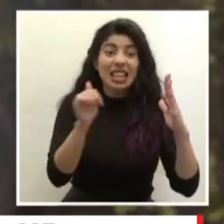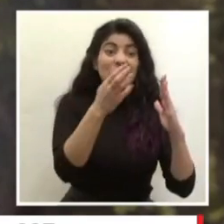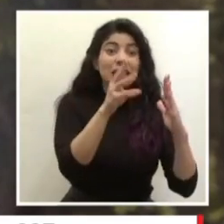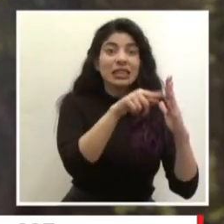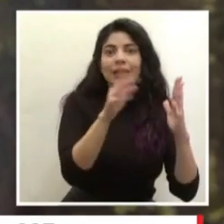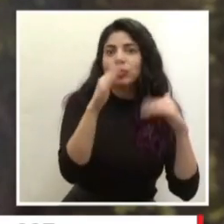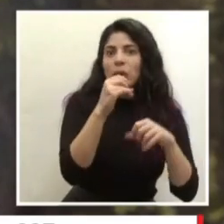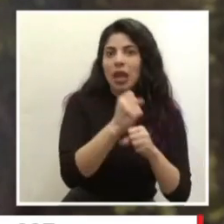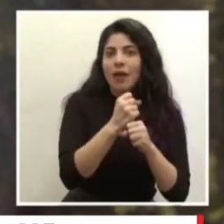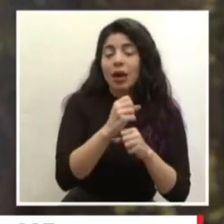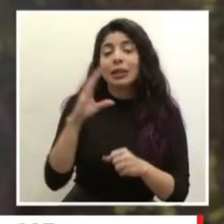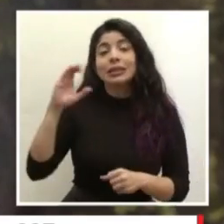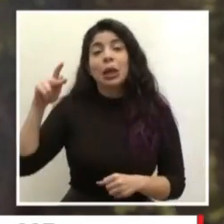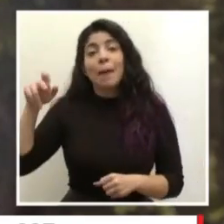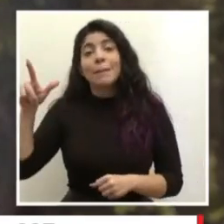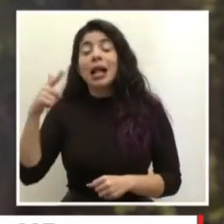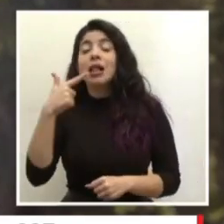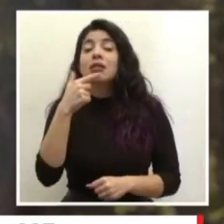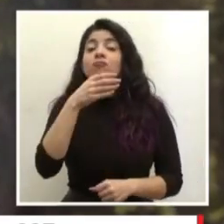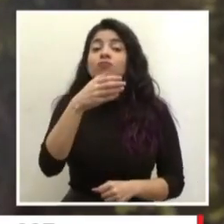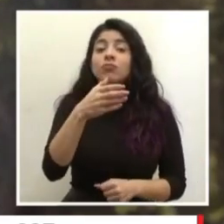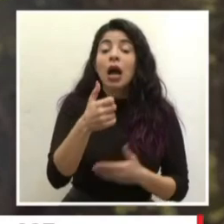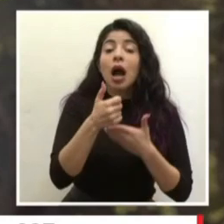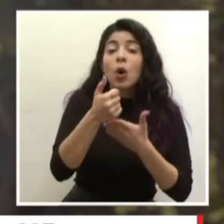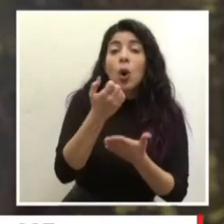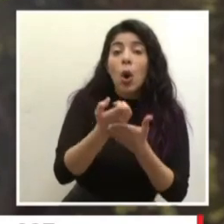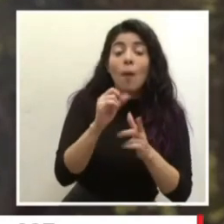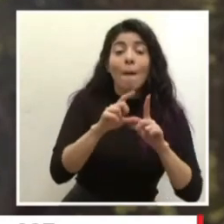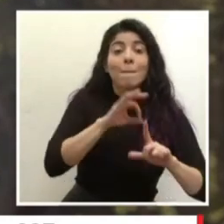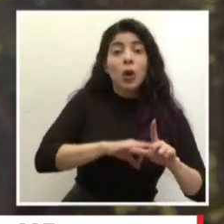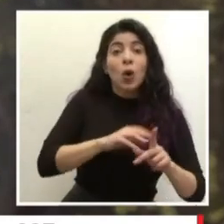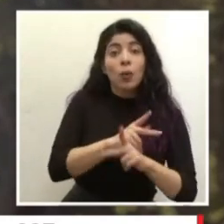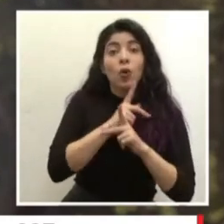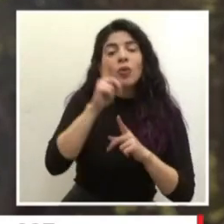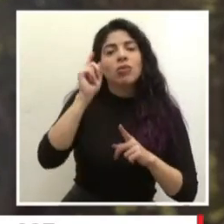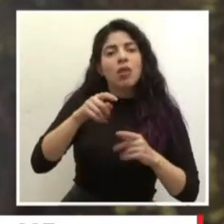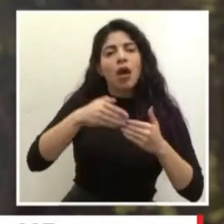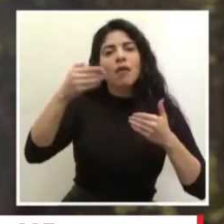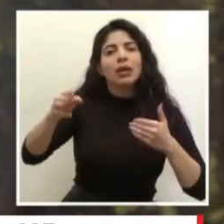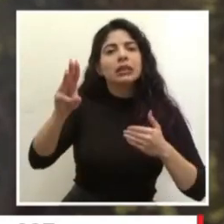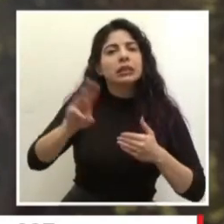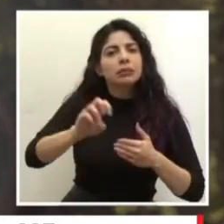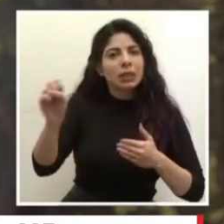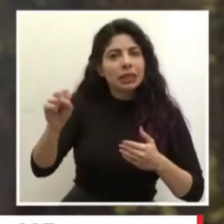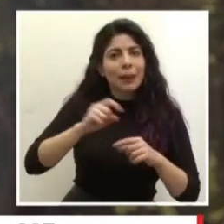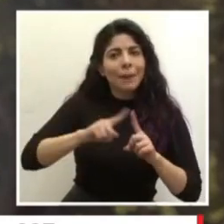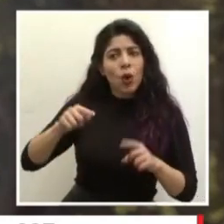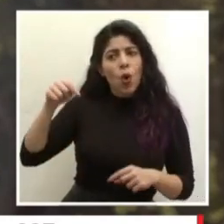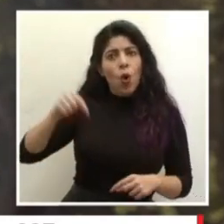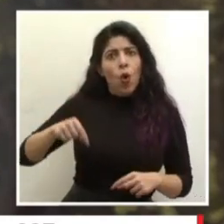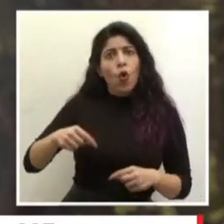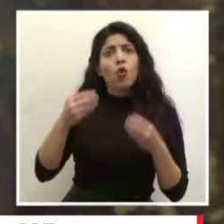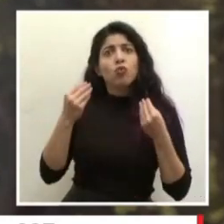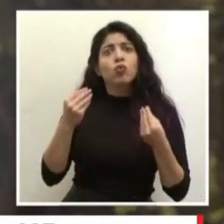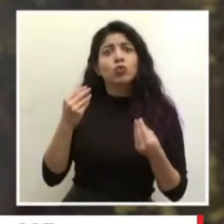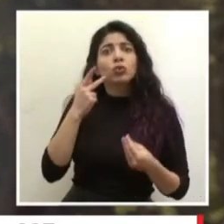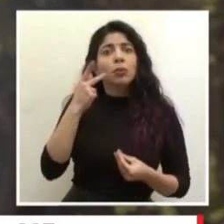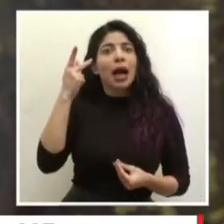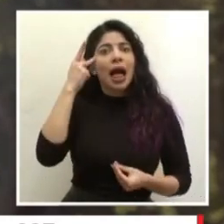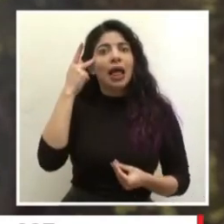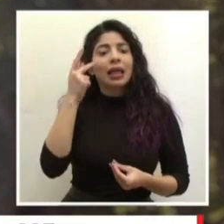ejemplo, recomienda que las ayudas económicas, como el bono proteger, se extienda hasta por 6 meses. Hoy, muchísimos papás tienen